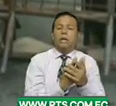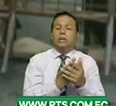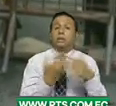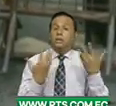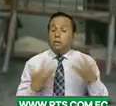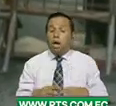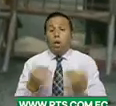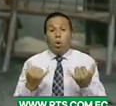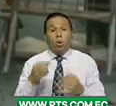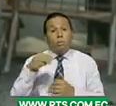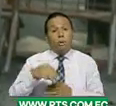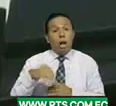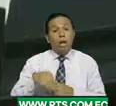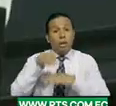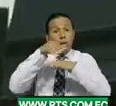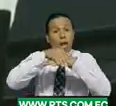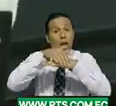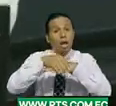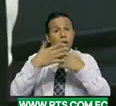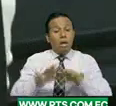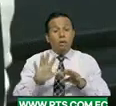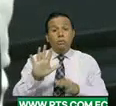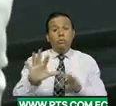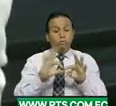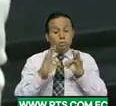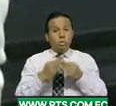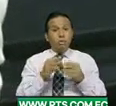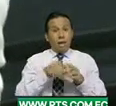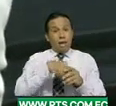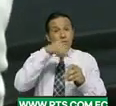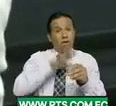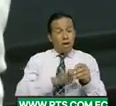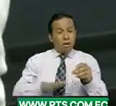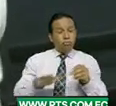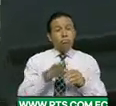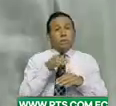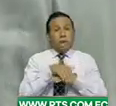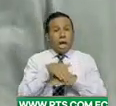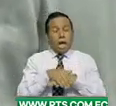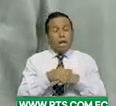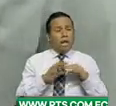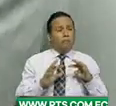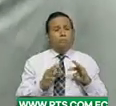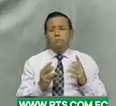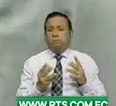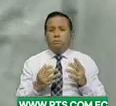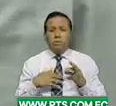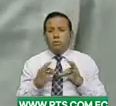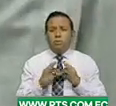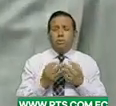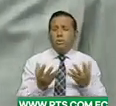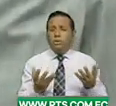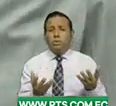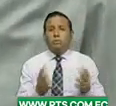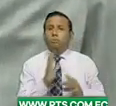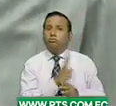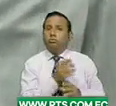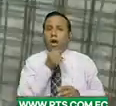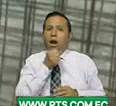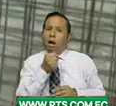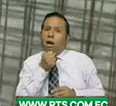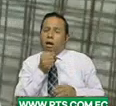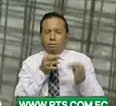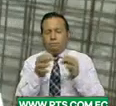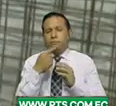martes estaban sus familiares en los exteriores de esa cárcel, quienes hablaron por primera vez ante los medios de comunicación sobre la situación del contralor.